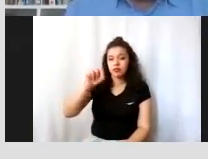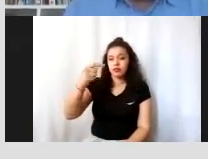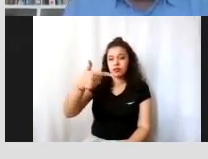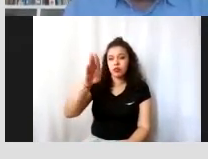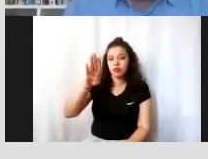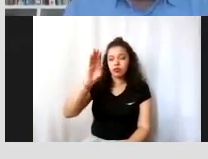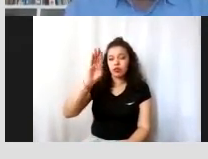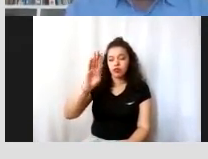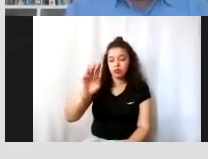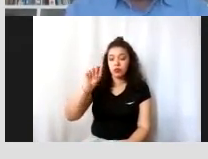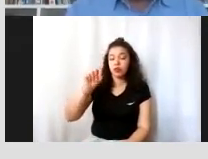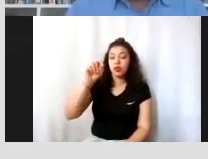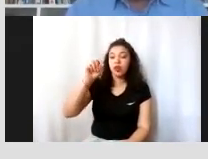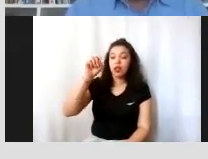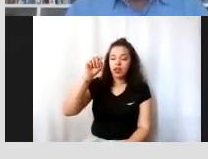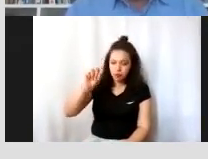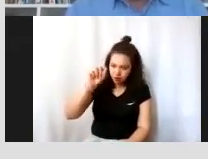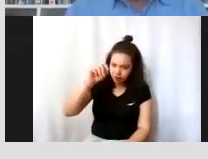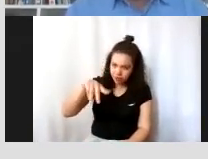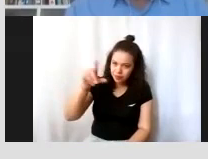arturo.jaime@hap.cdmx.gob.mx. Lo voy a poner aquí